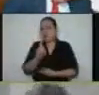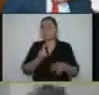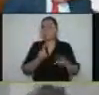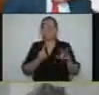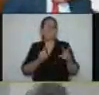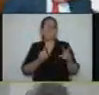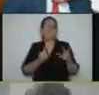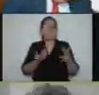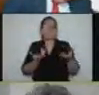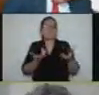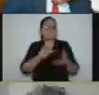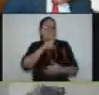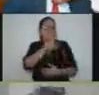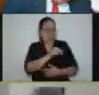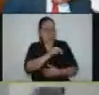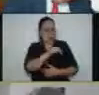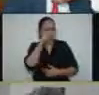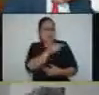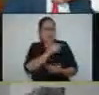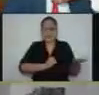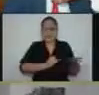respuesta es no.